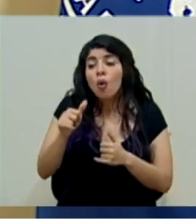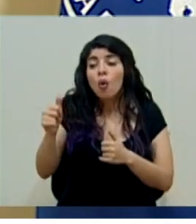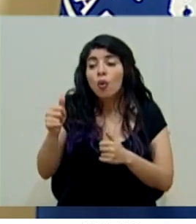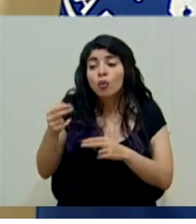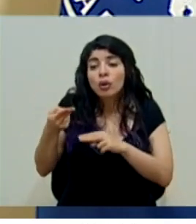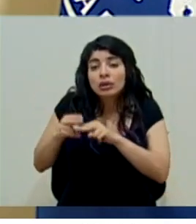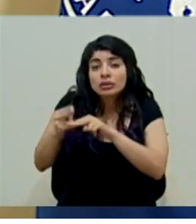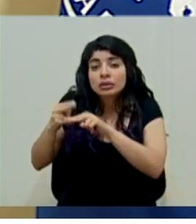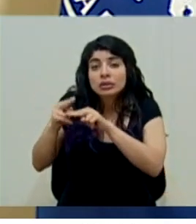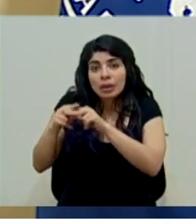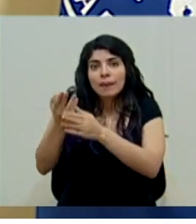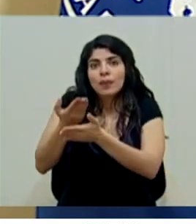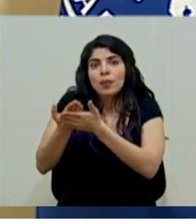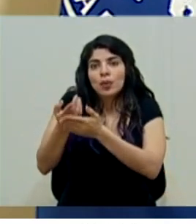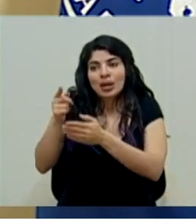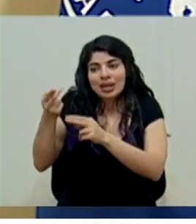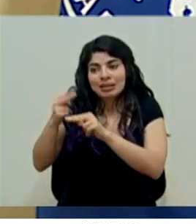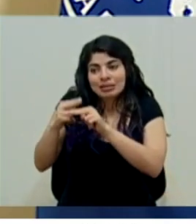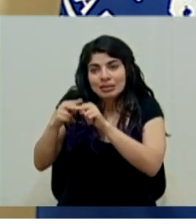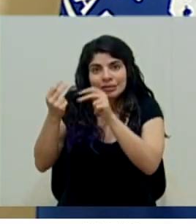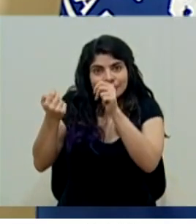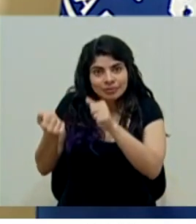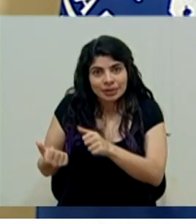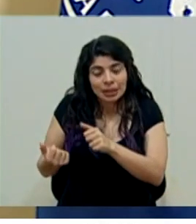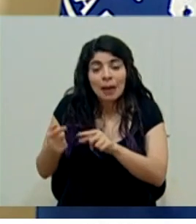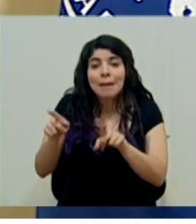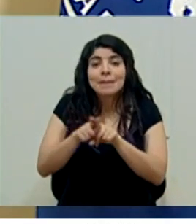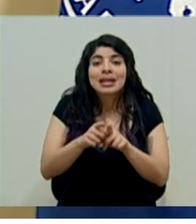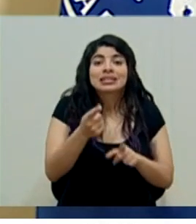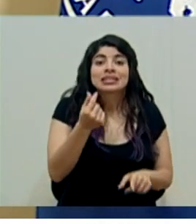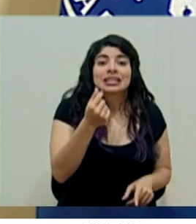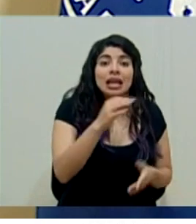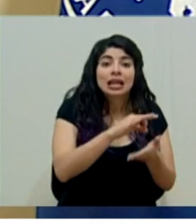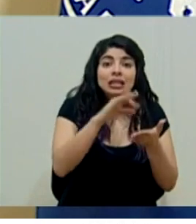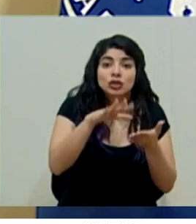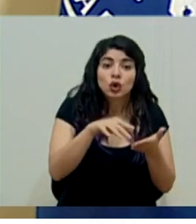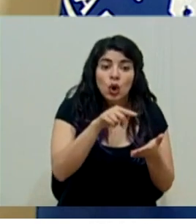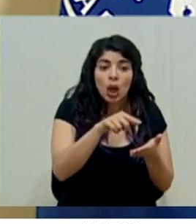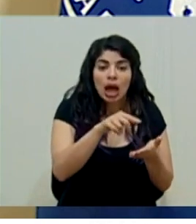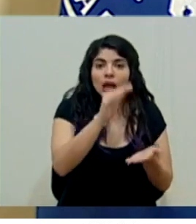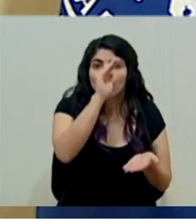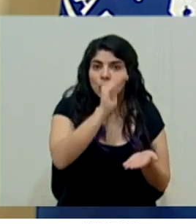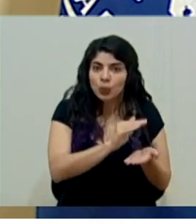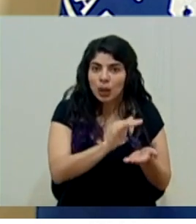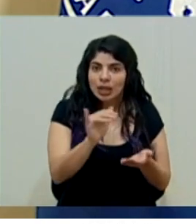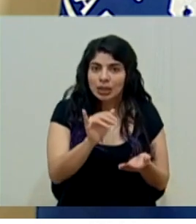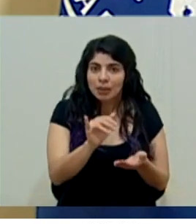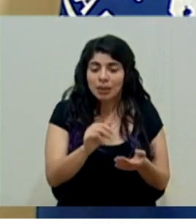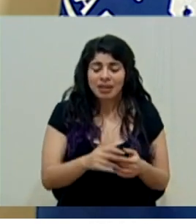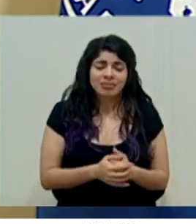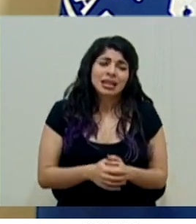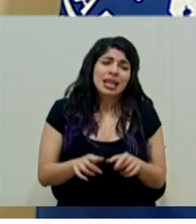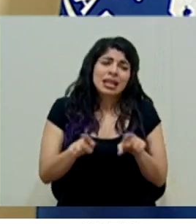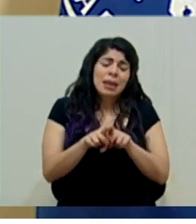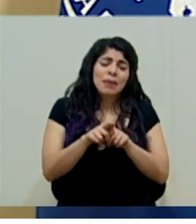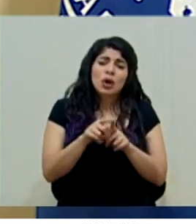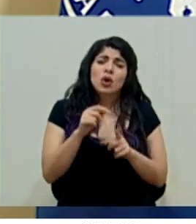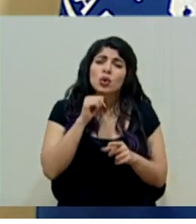exenciones y estamos proponiendo el tema del salario escolar, hacer esa reducción. Tampoco